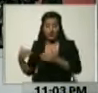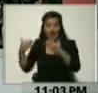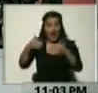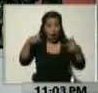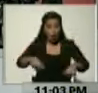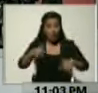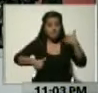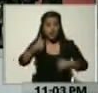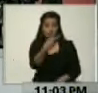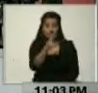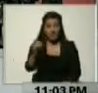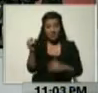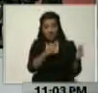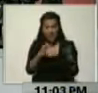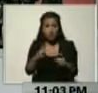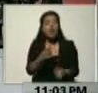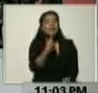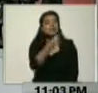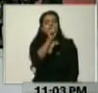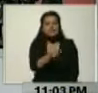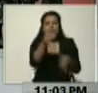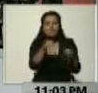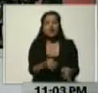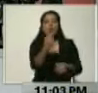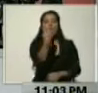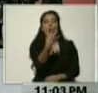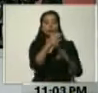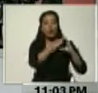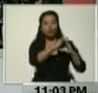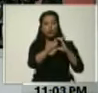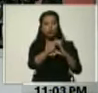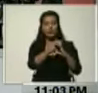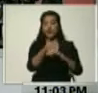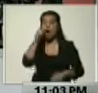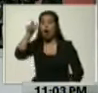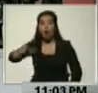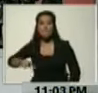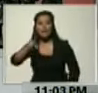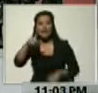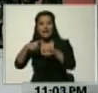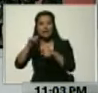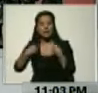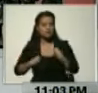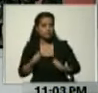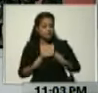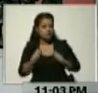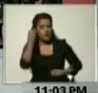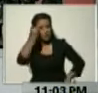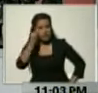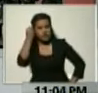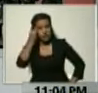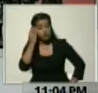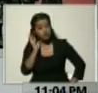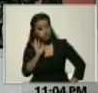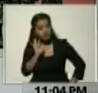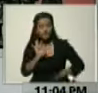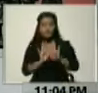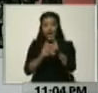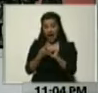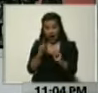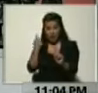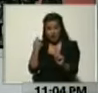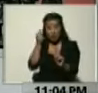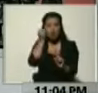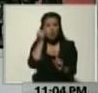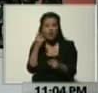marzo, solo aseguran 4 autobuses llenos. A esta hora, Lester Toledo está preocupado. Por cierto, ayer una señora